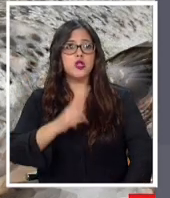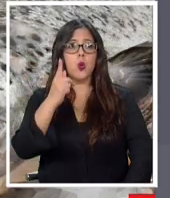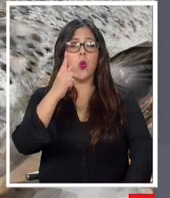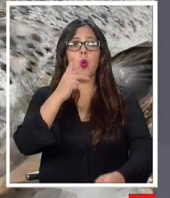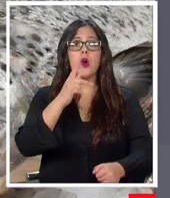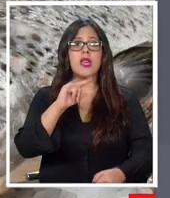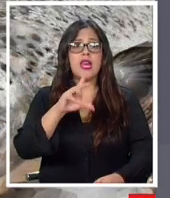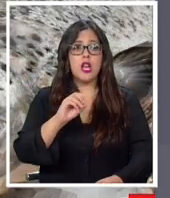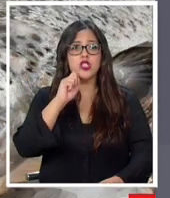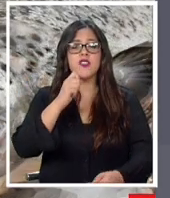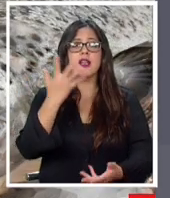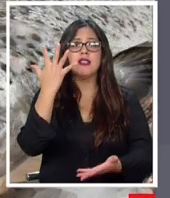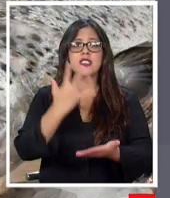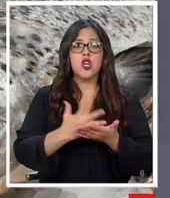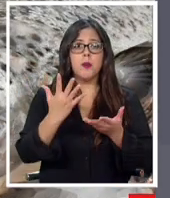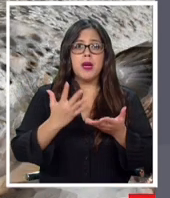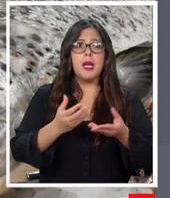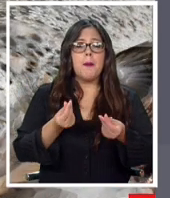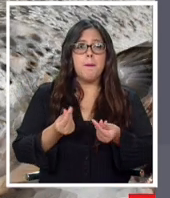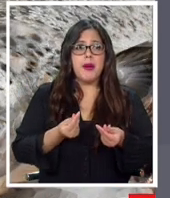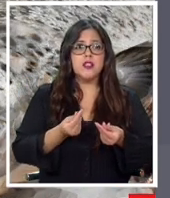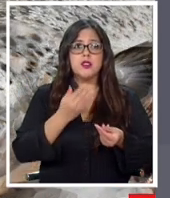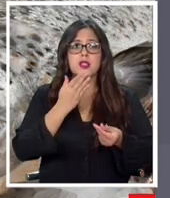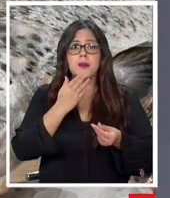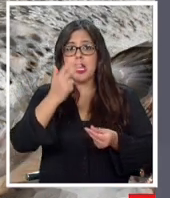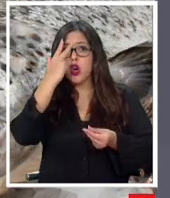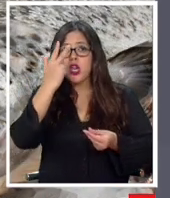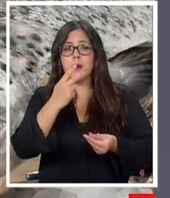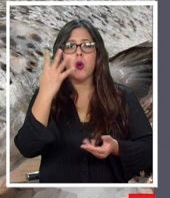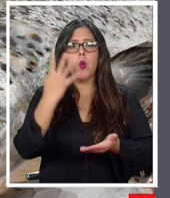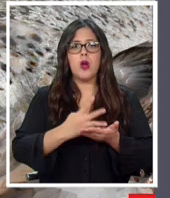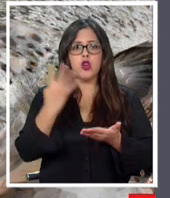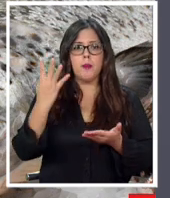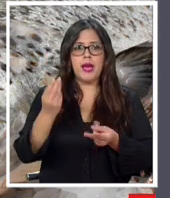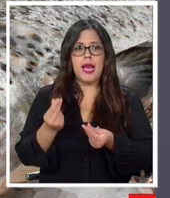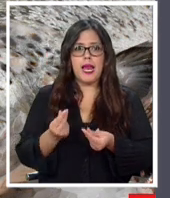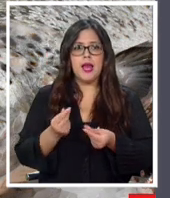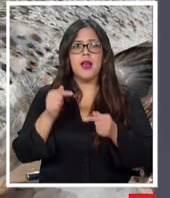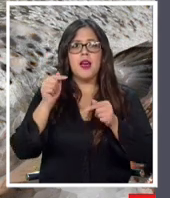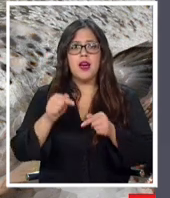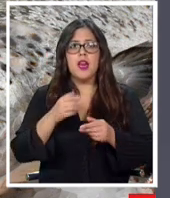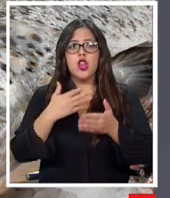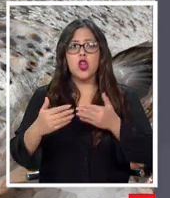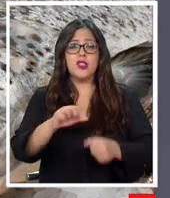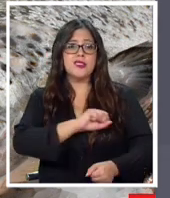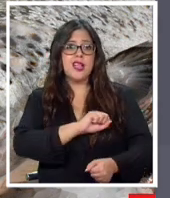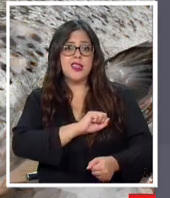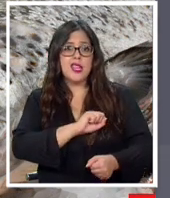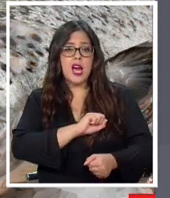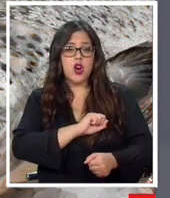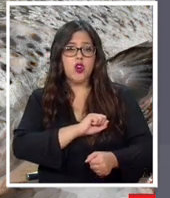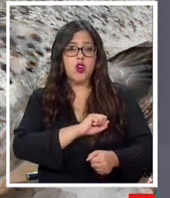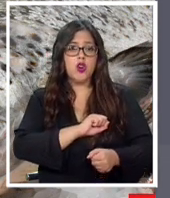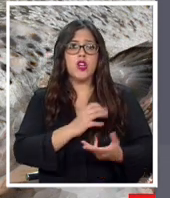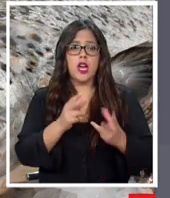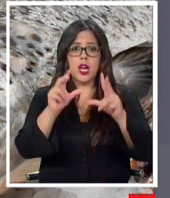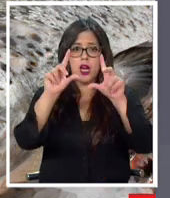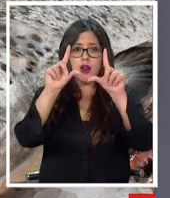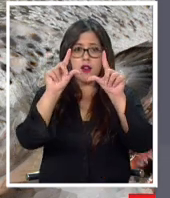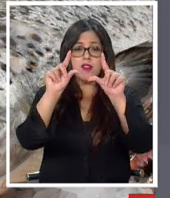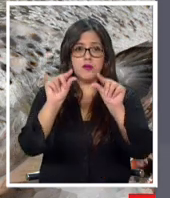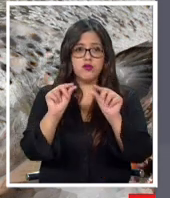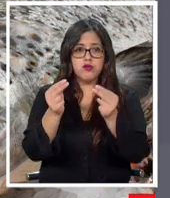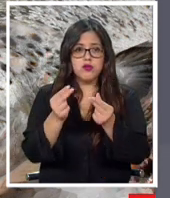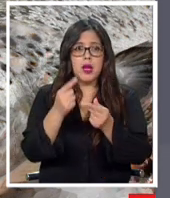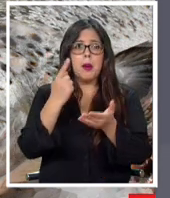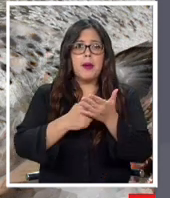los 5.000 pesos. En la caleta Guayacán de Coquimbo, 4.000. El terminal pesquero de Santiago se quedó con el precio más bajo,